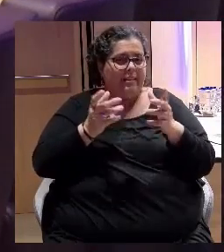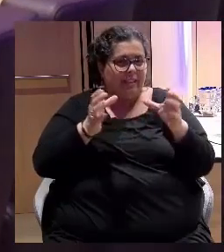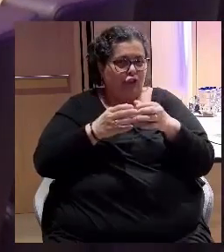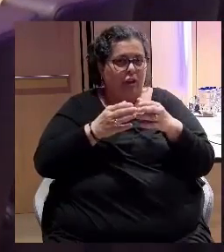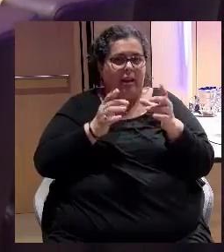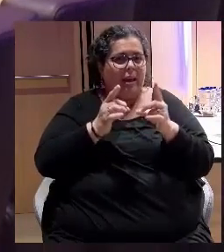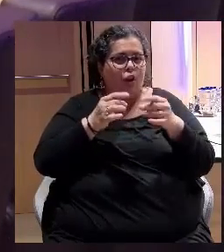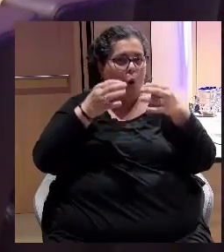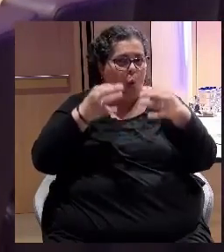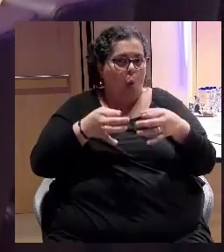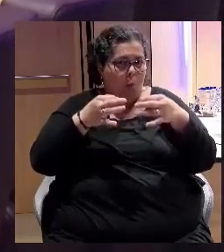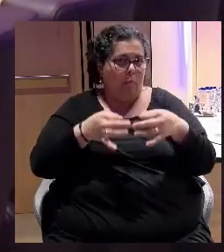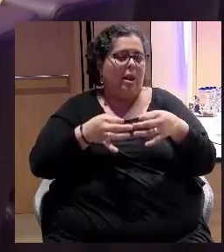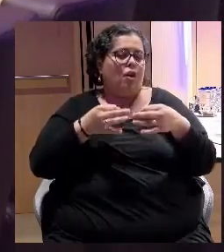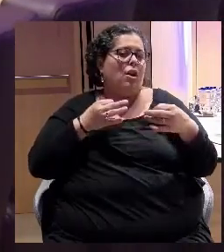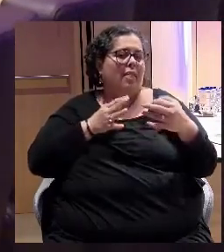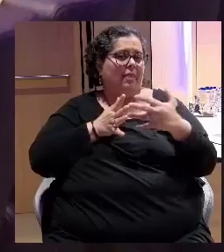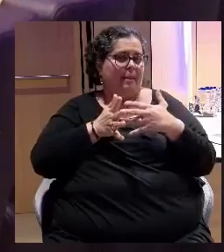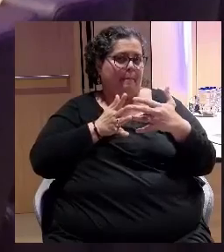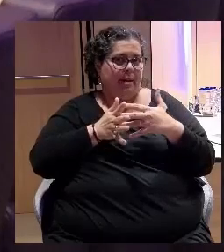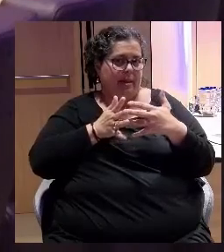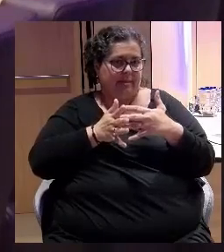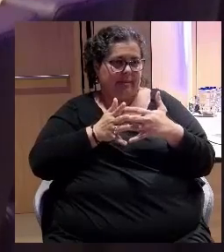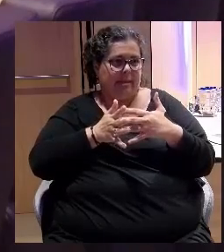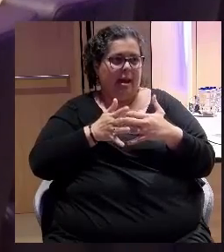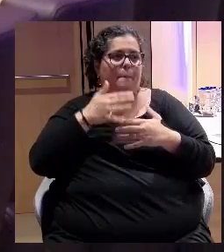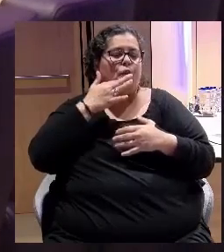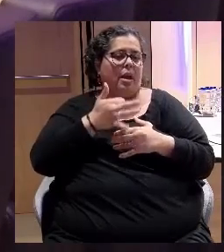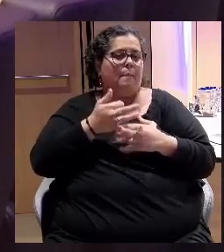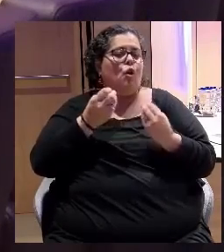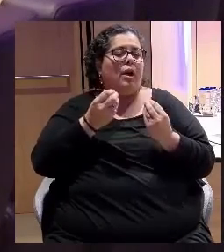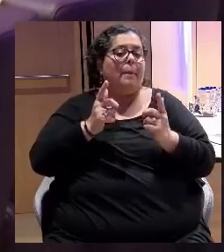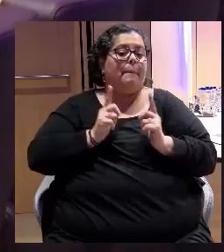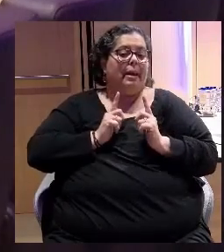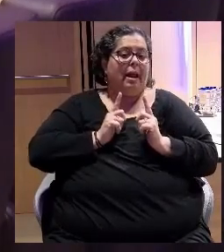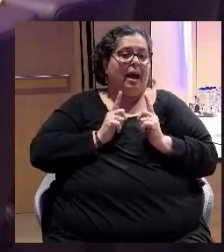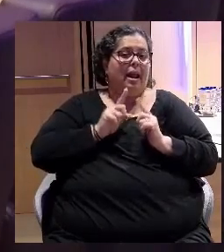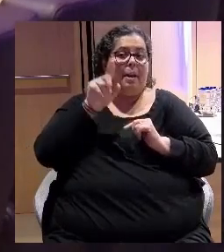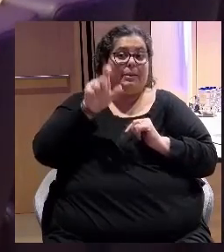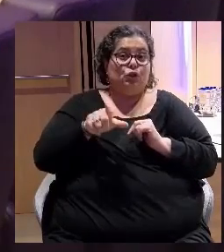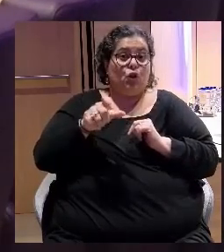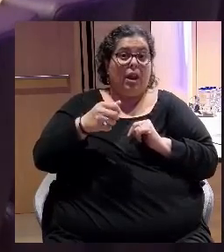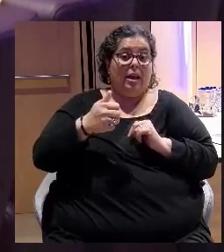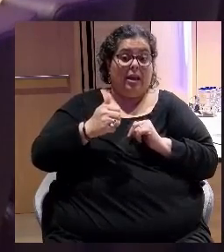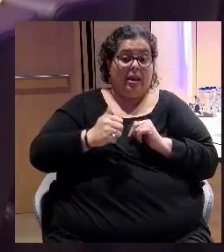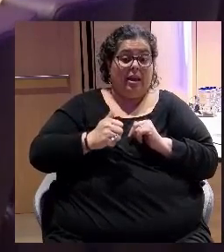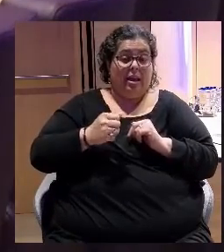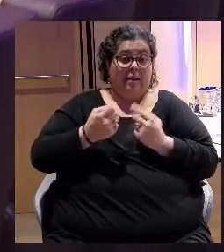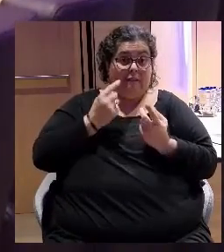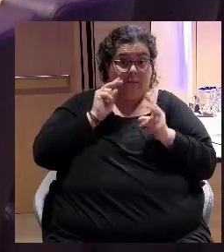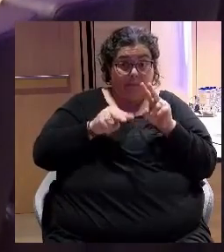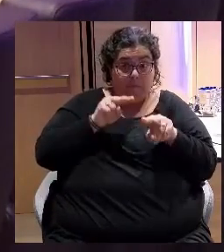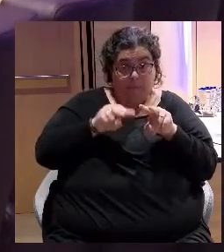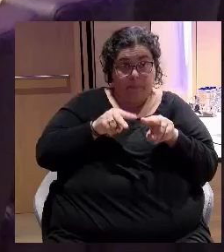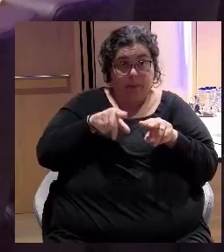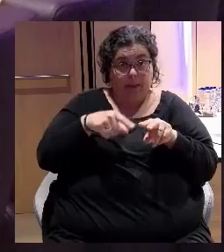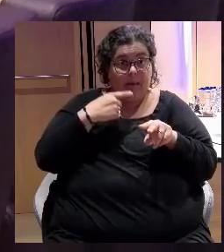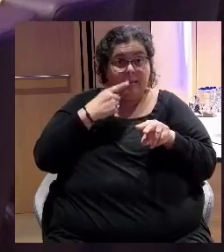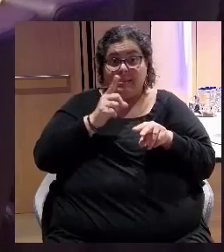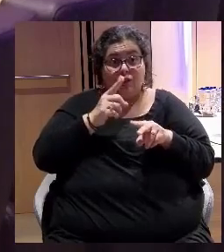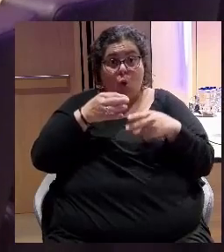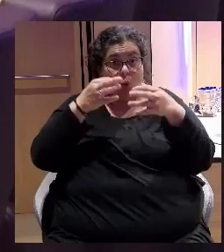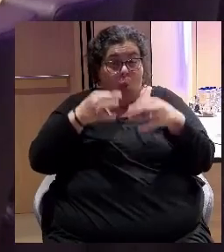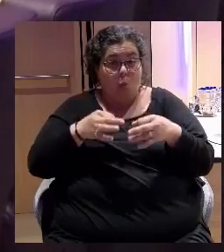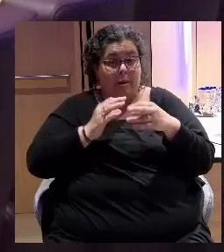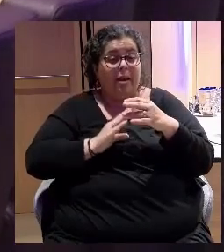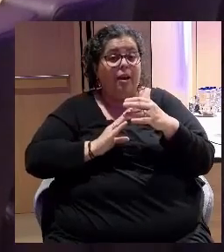de transparencia? ¿Qué es de esperar para el usuario, verdad? Que si ya de por sí no cumplen con el acceso a